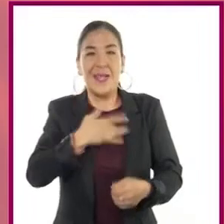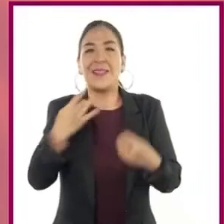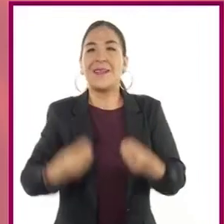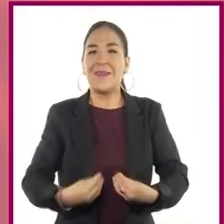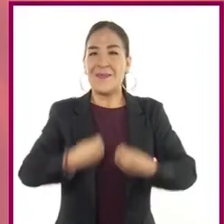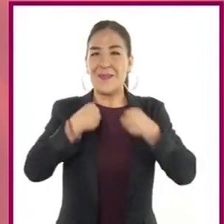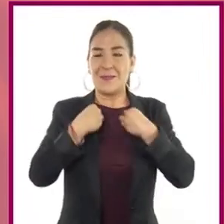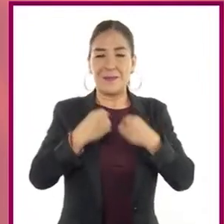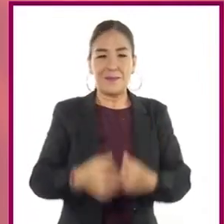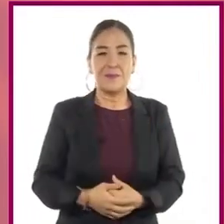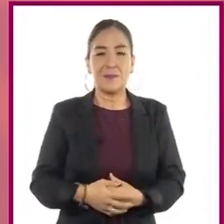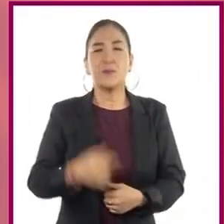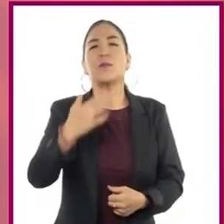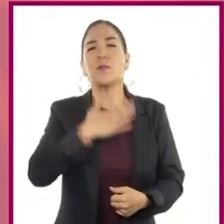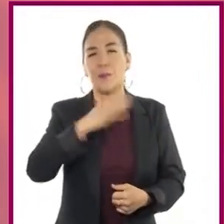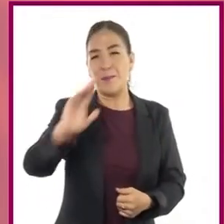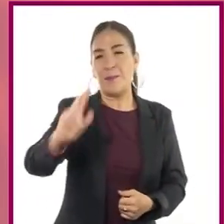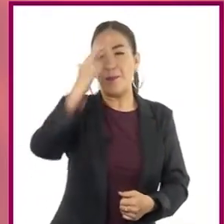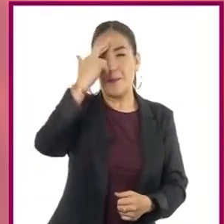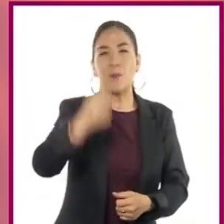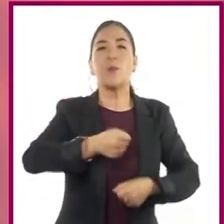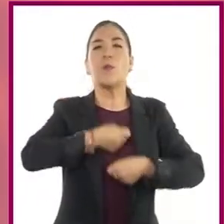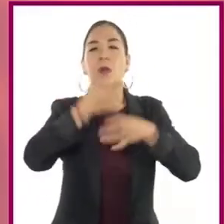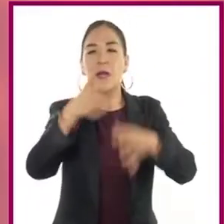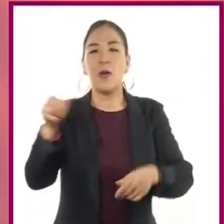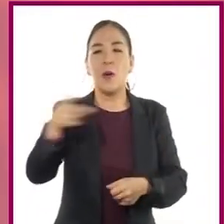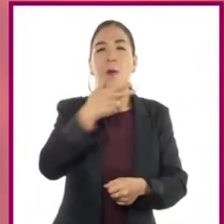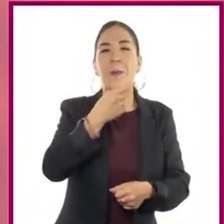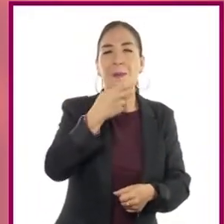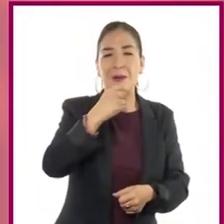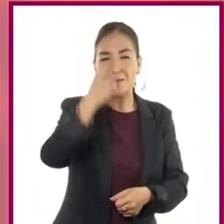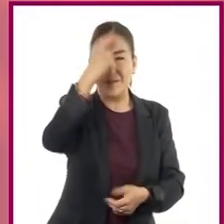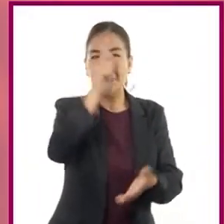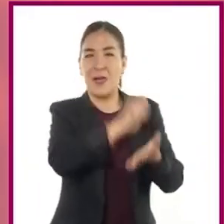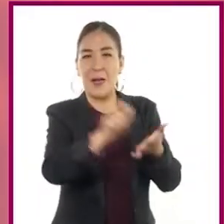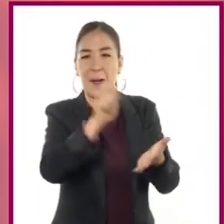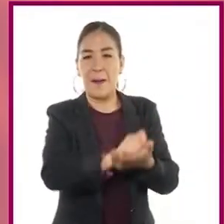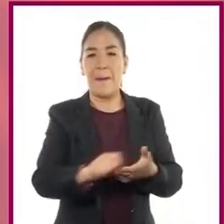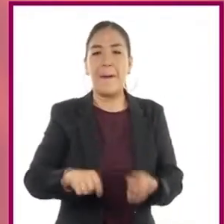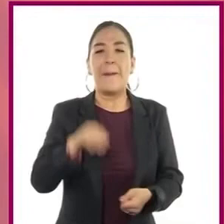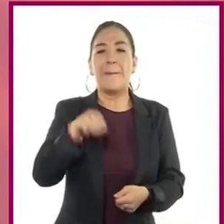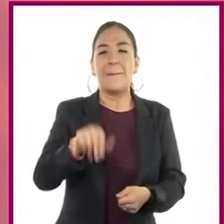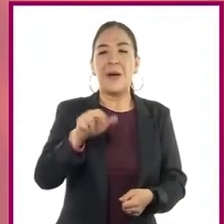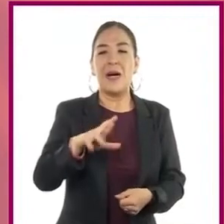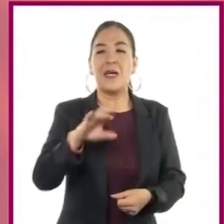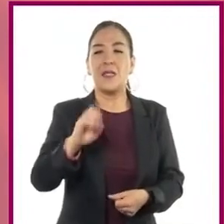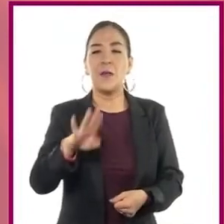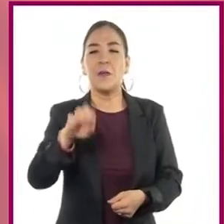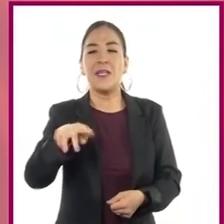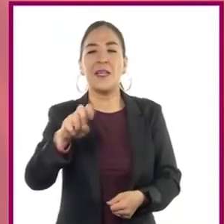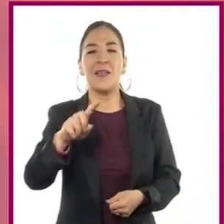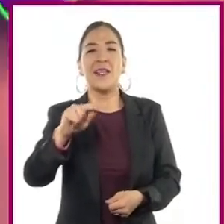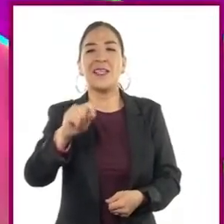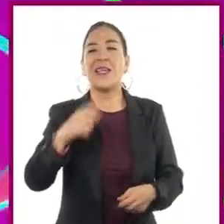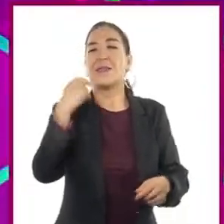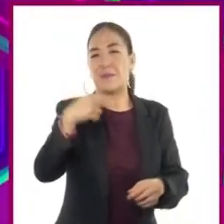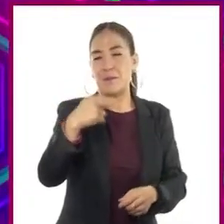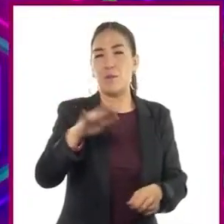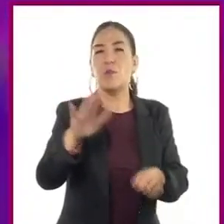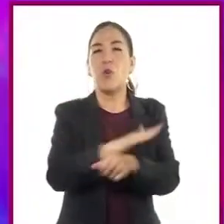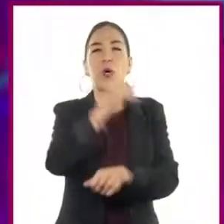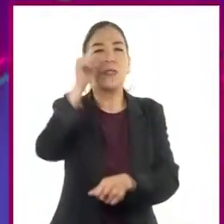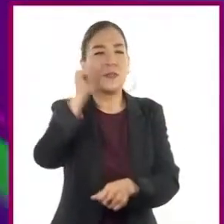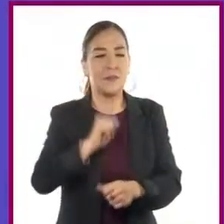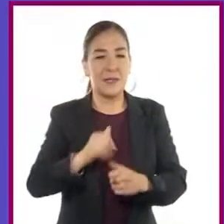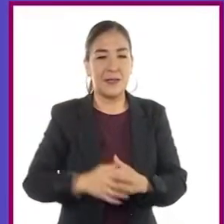Me acordé ahora de un poema del escritor uruguayo Mario Benedetti, Por siempre.